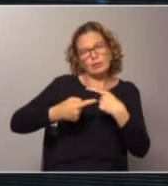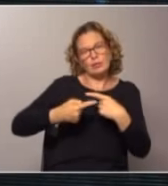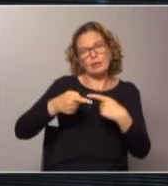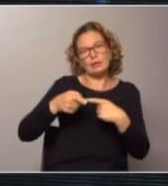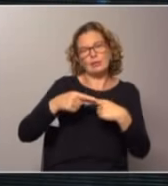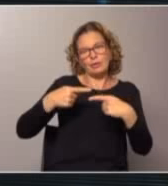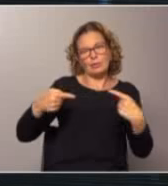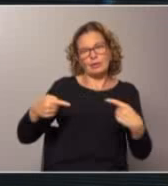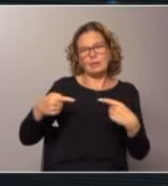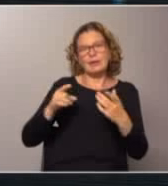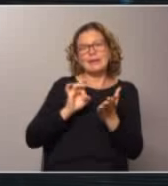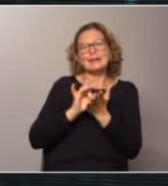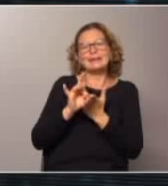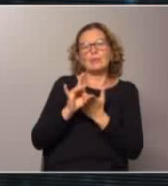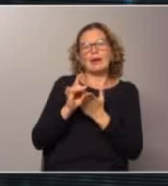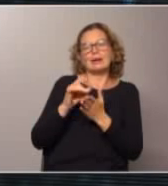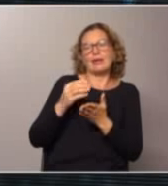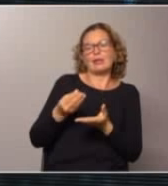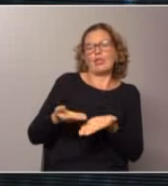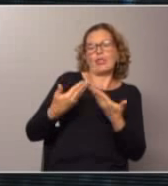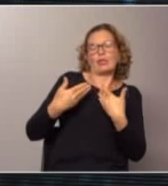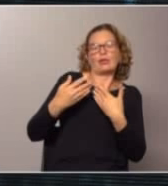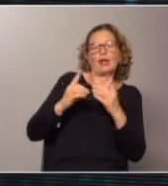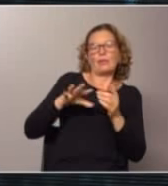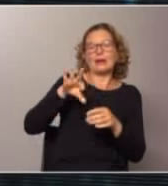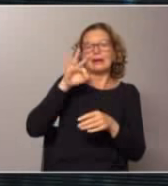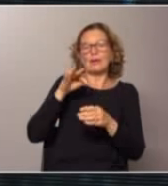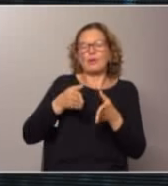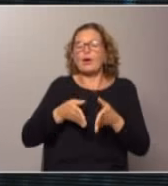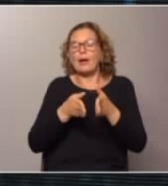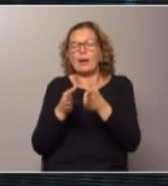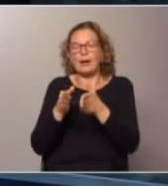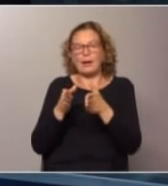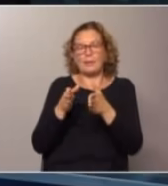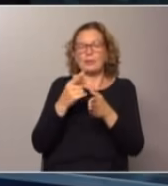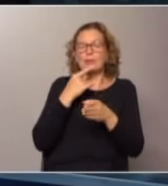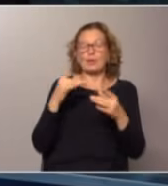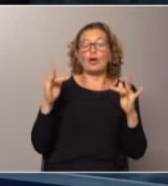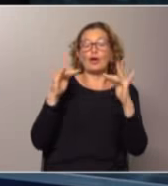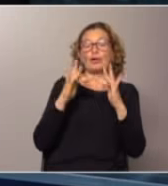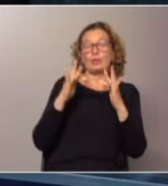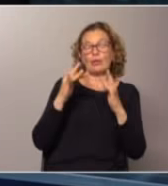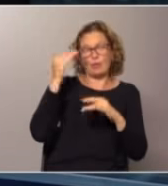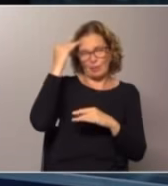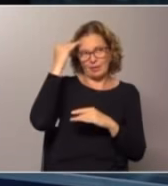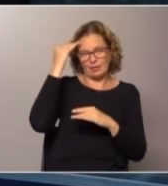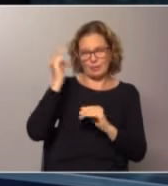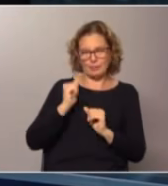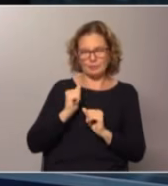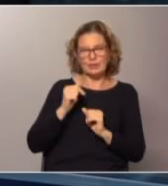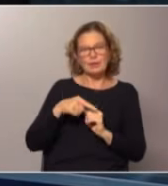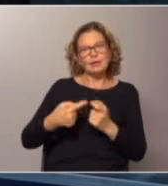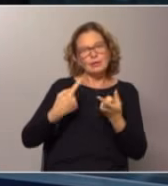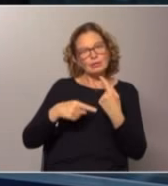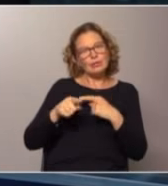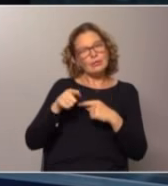este tipo de cosas sistemas que están recompensando nos y facilitando los que elijamos los caminos coinciden con nuestras creencias creo que